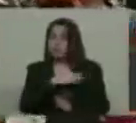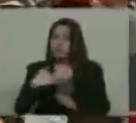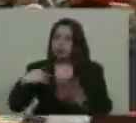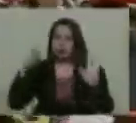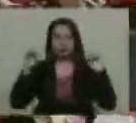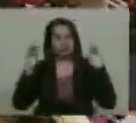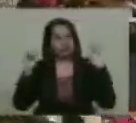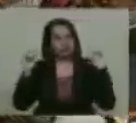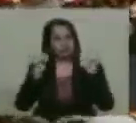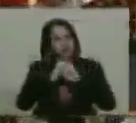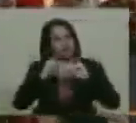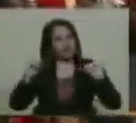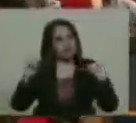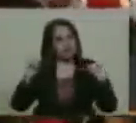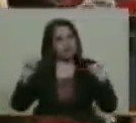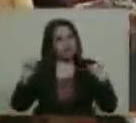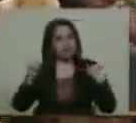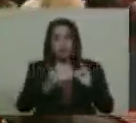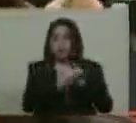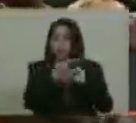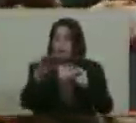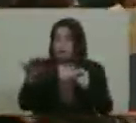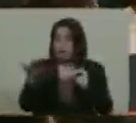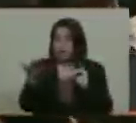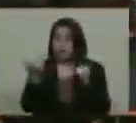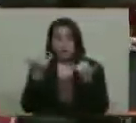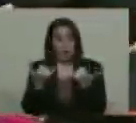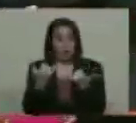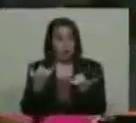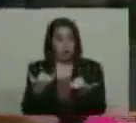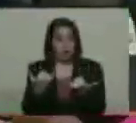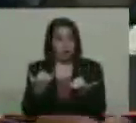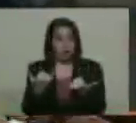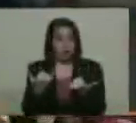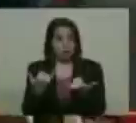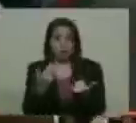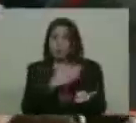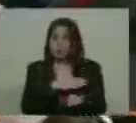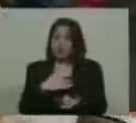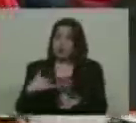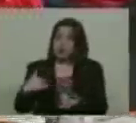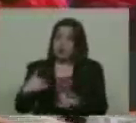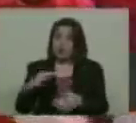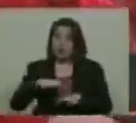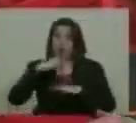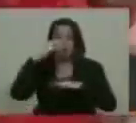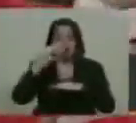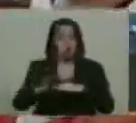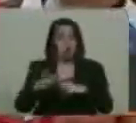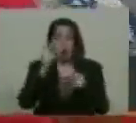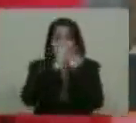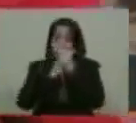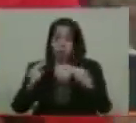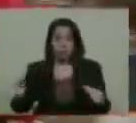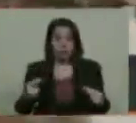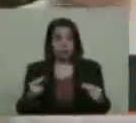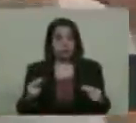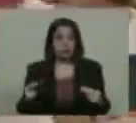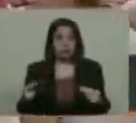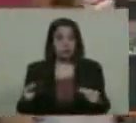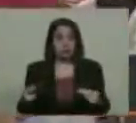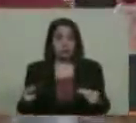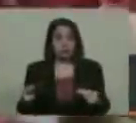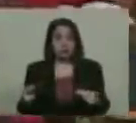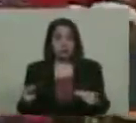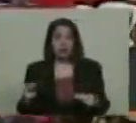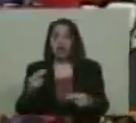ustedes por ahora y quiero que dejemos el compromiso porque